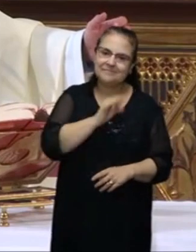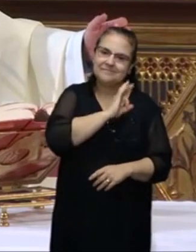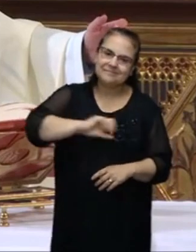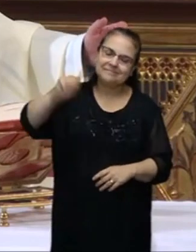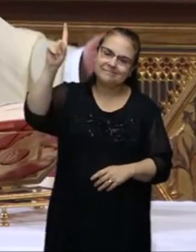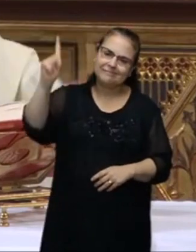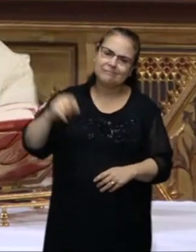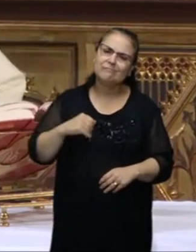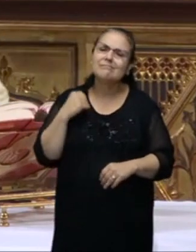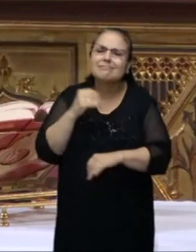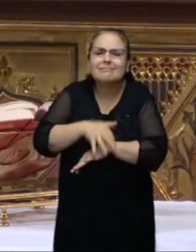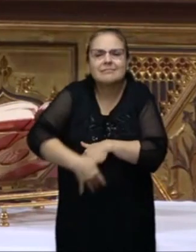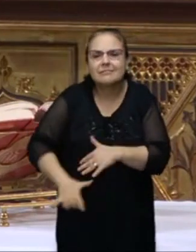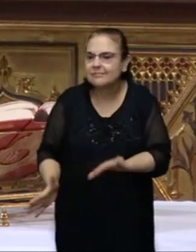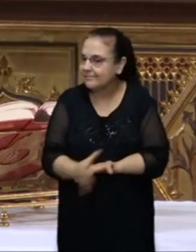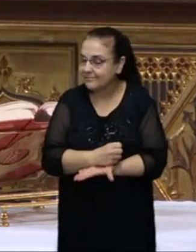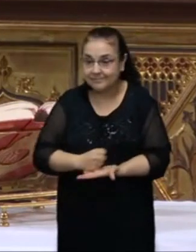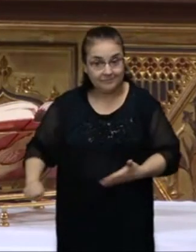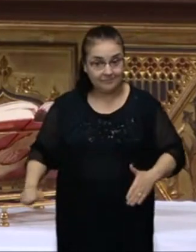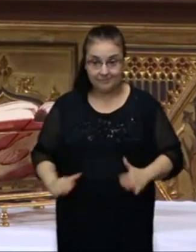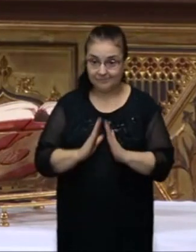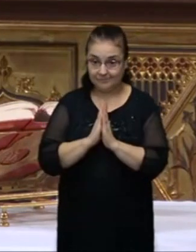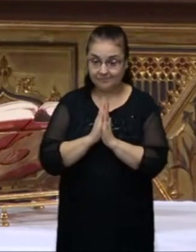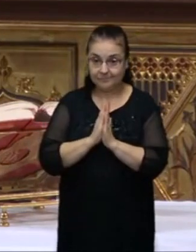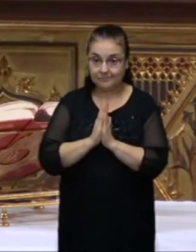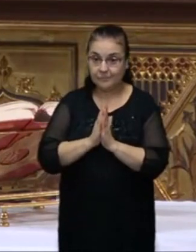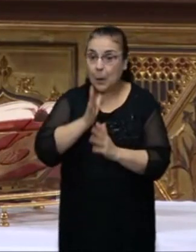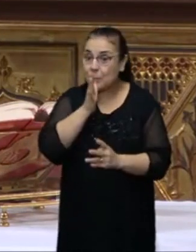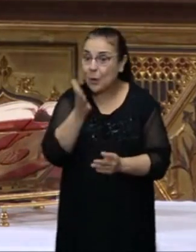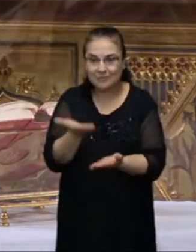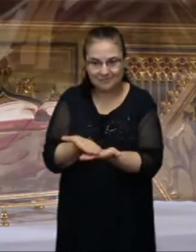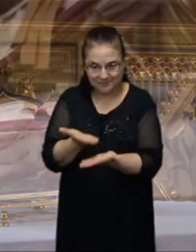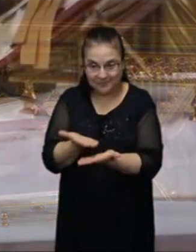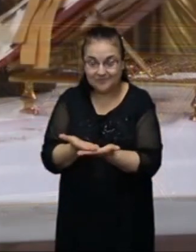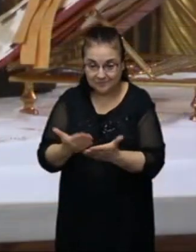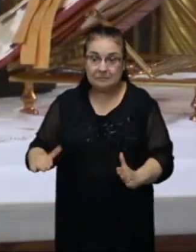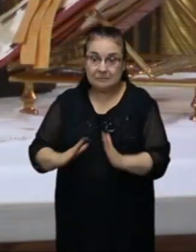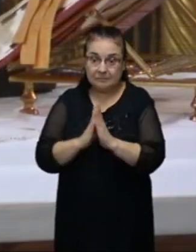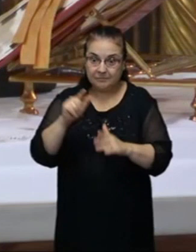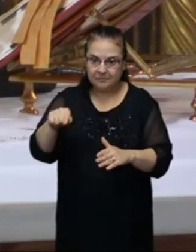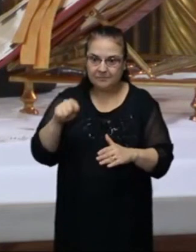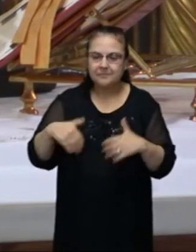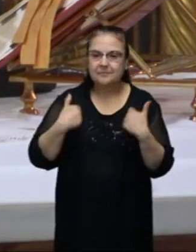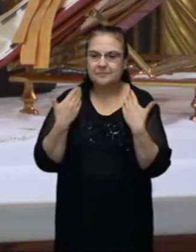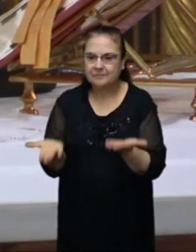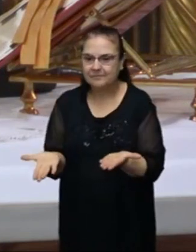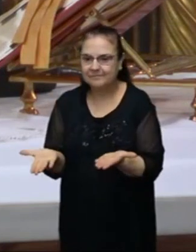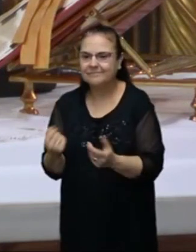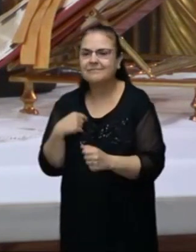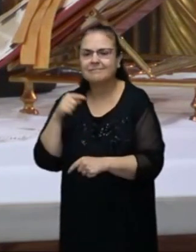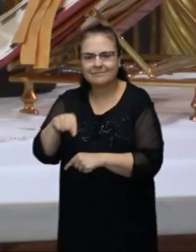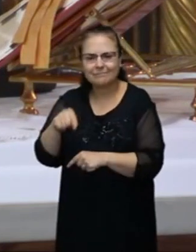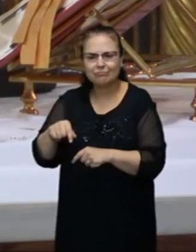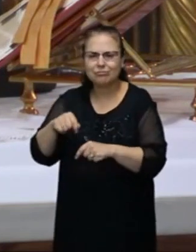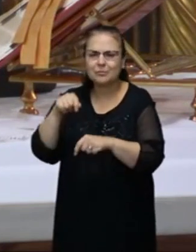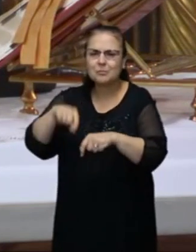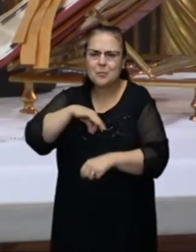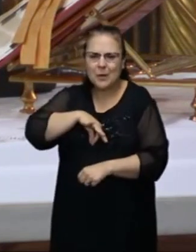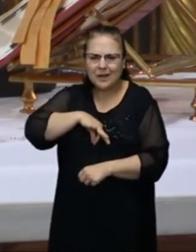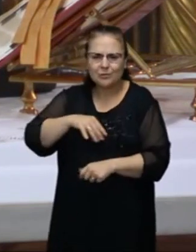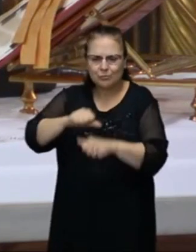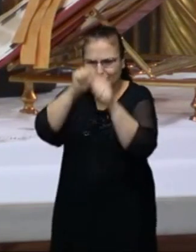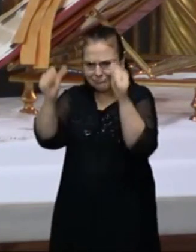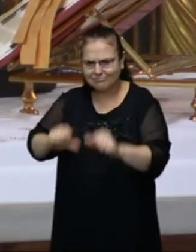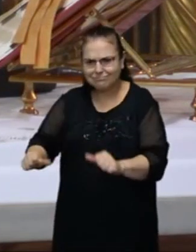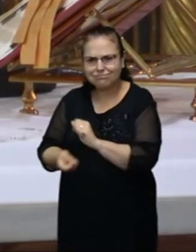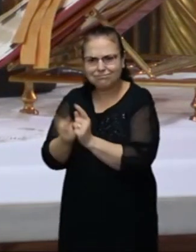en verdad, Señor, fuente de toda santidad. Por eso te pedimos que santifiques estos dones con la efusión de tu Espíritu, de